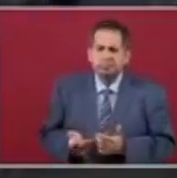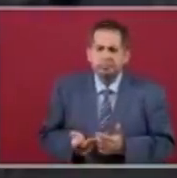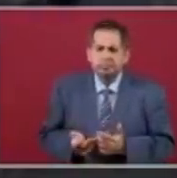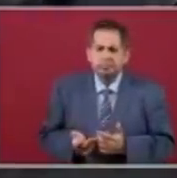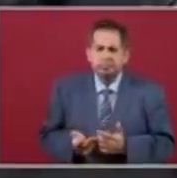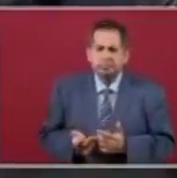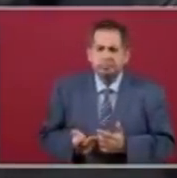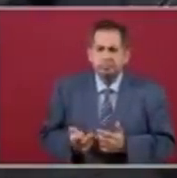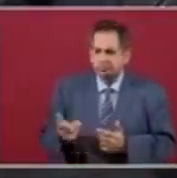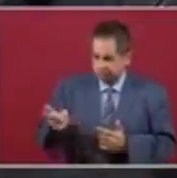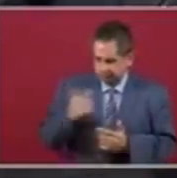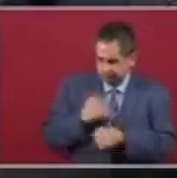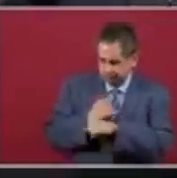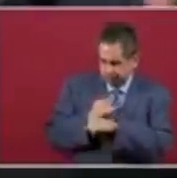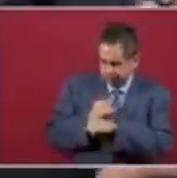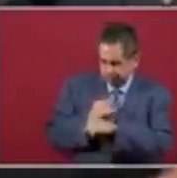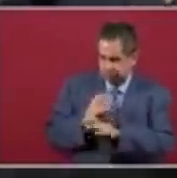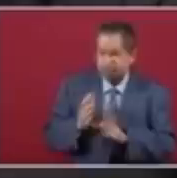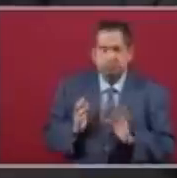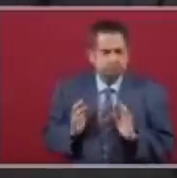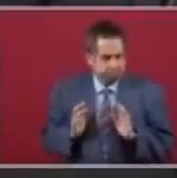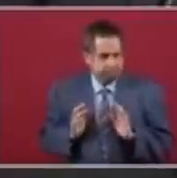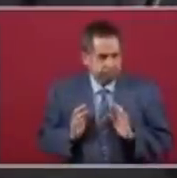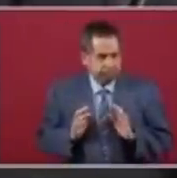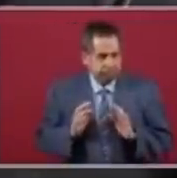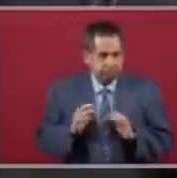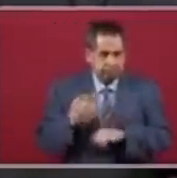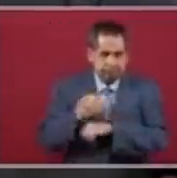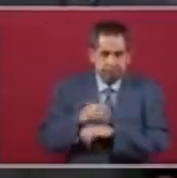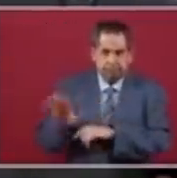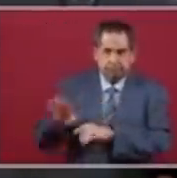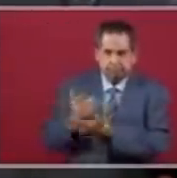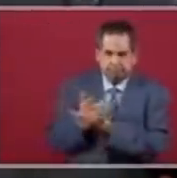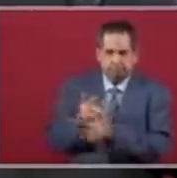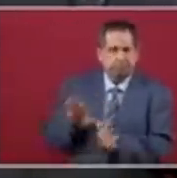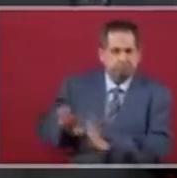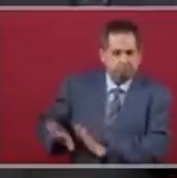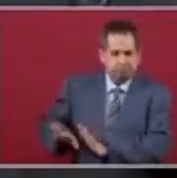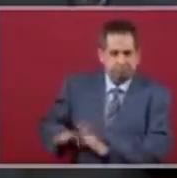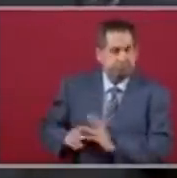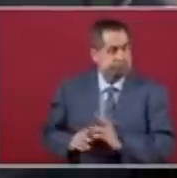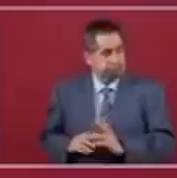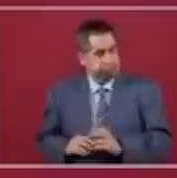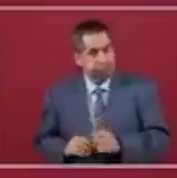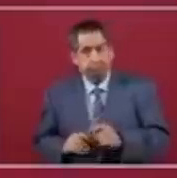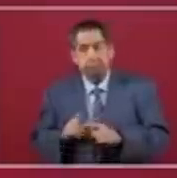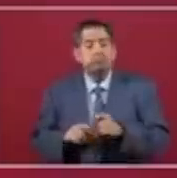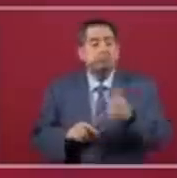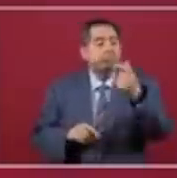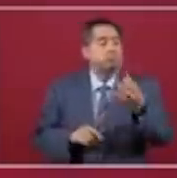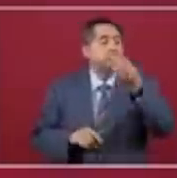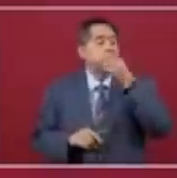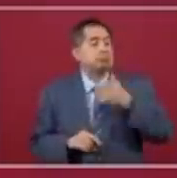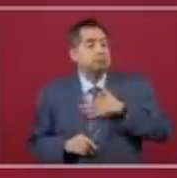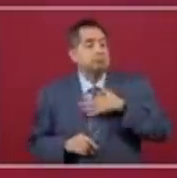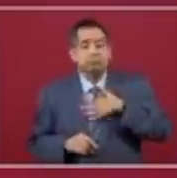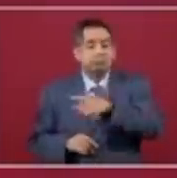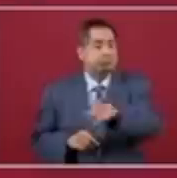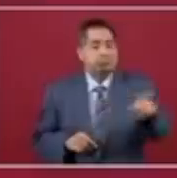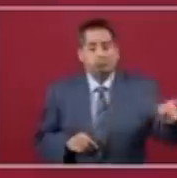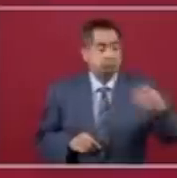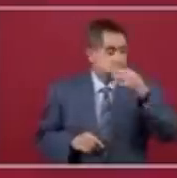que se haga la investigación. Mientras tanto, espera, ¿sí? Pero salió de aquí, de este